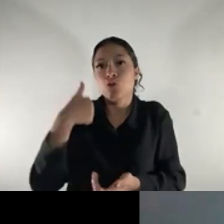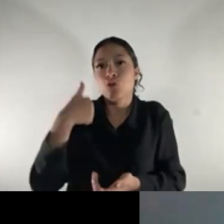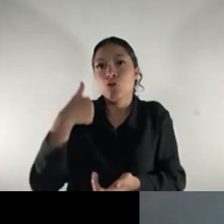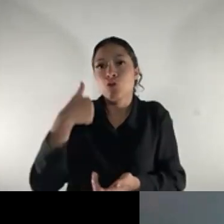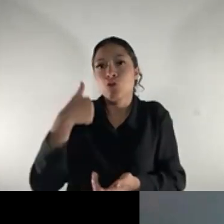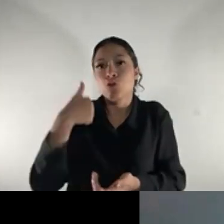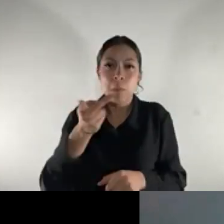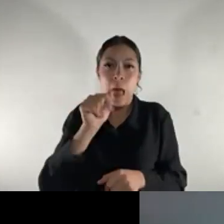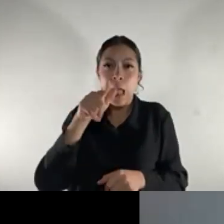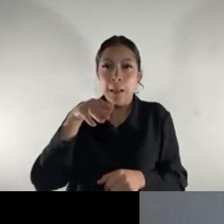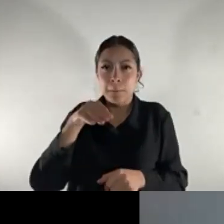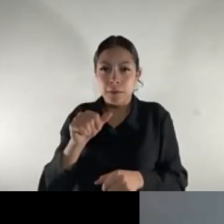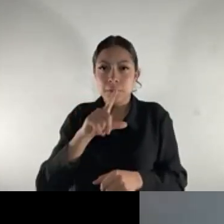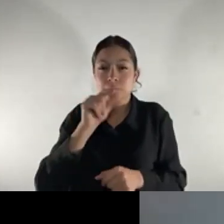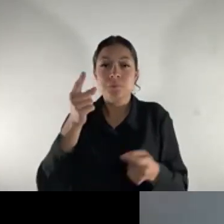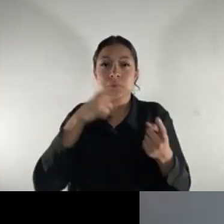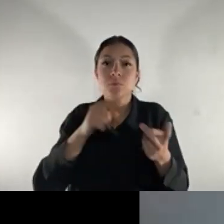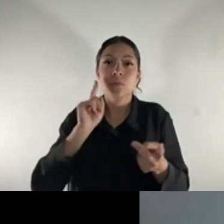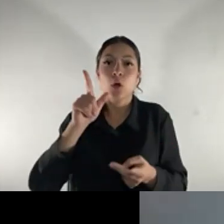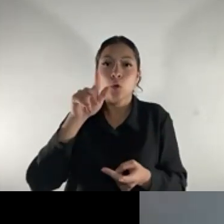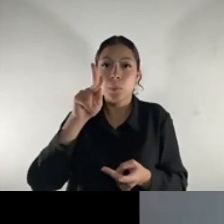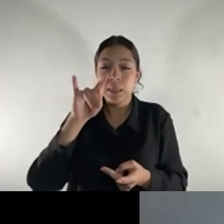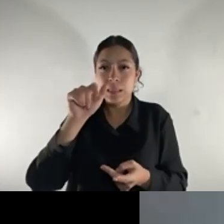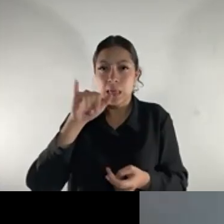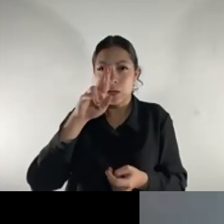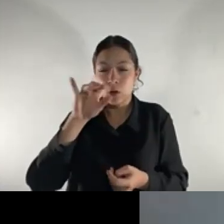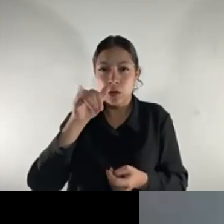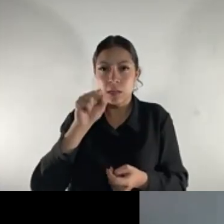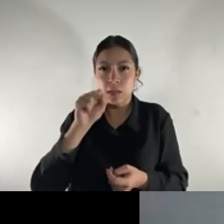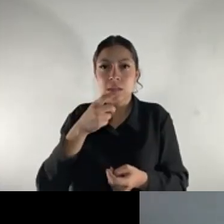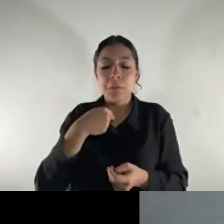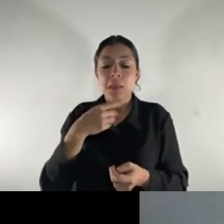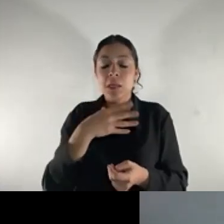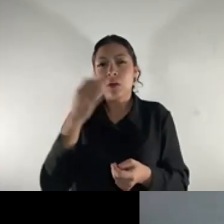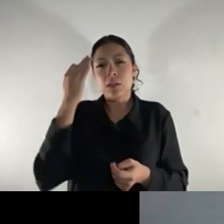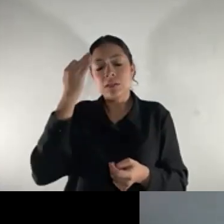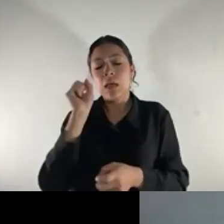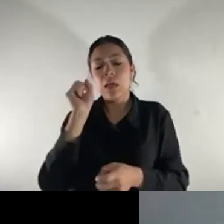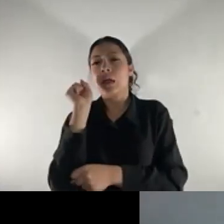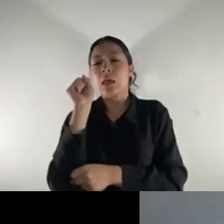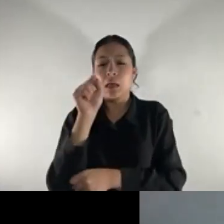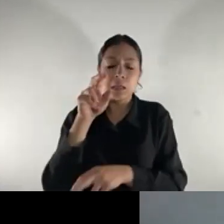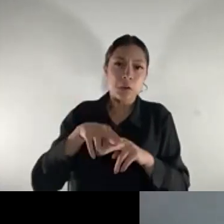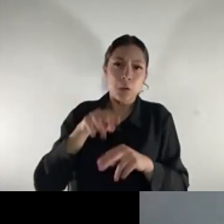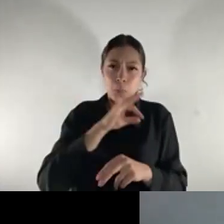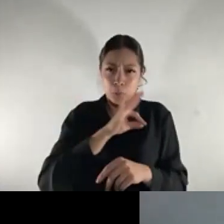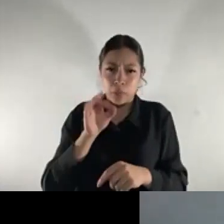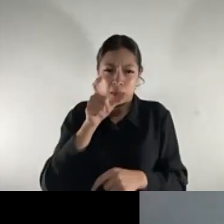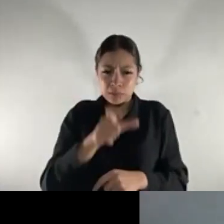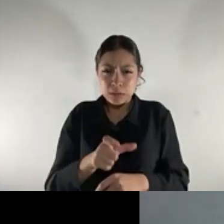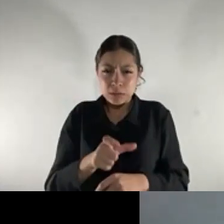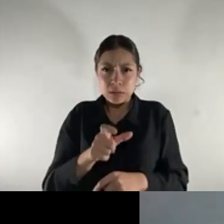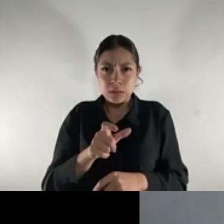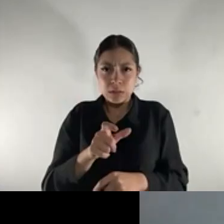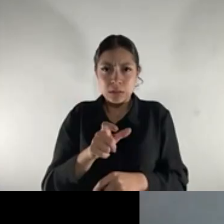Esta pregunta es de Alma Cortés. Después, Lupita Rojas nos pregunta, mi niña tardó en sostener la cabecita y en